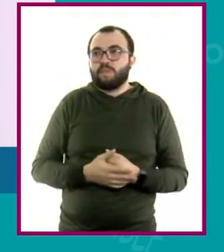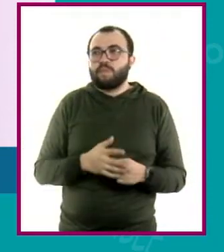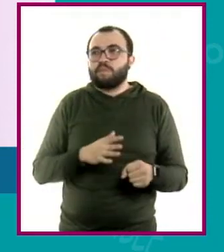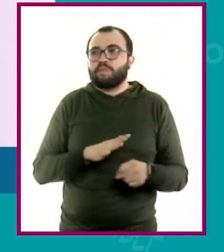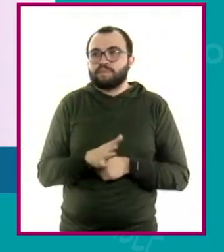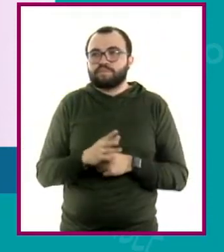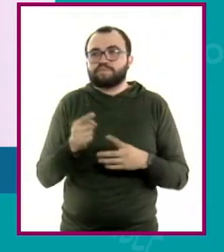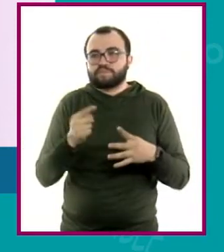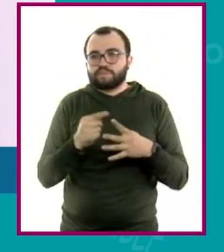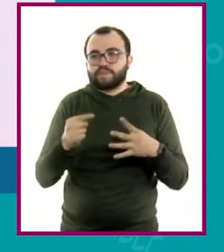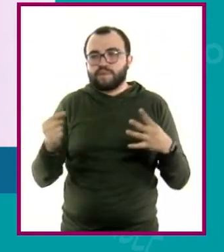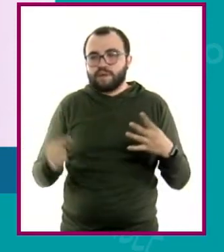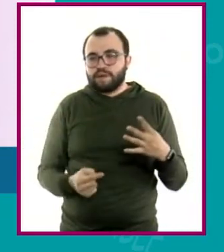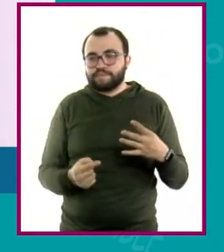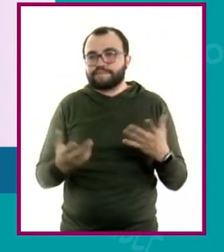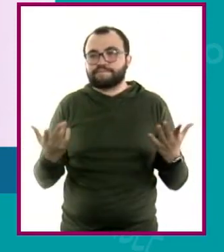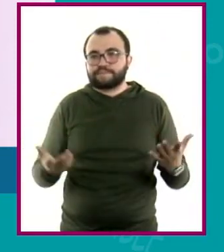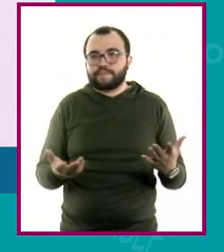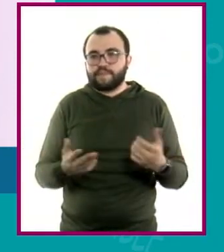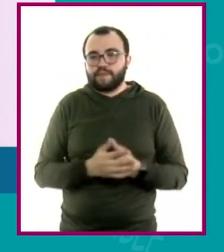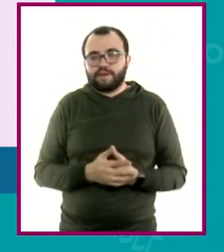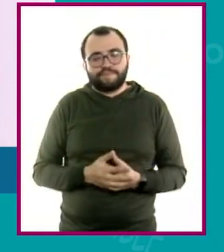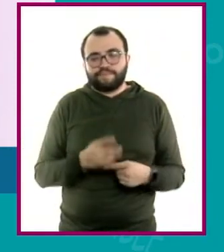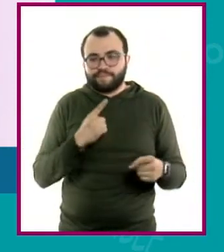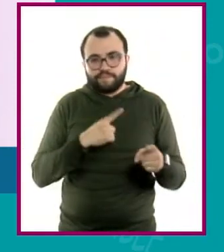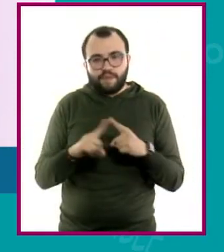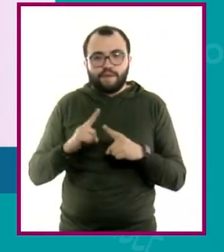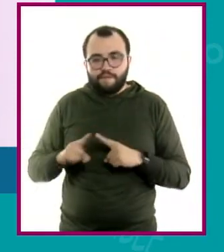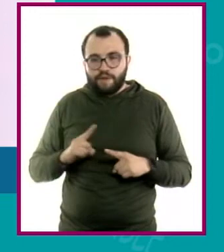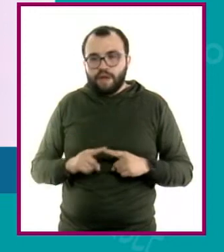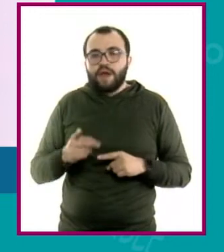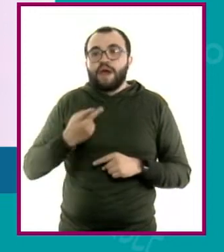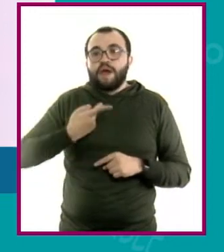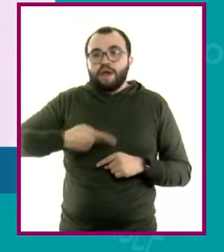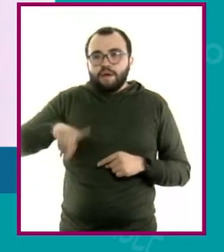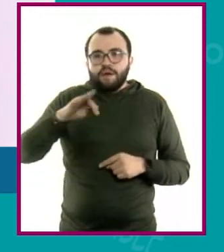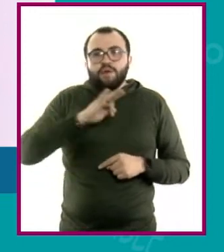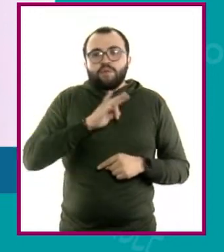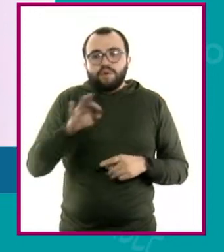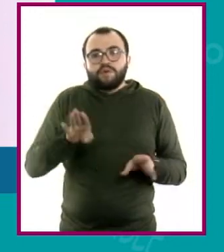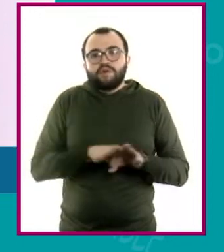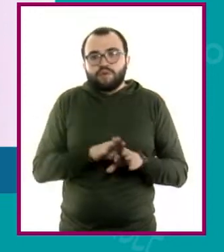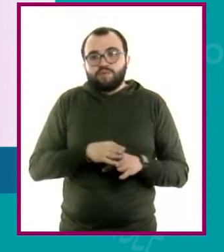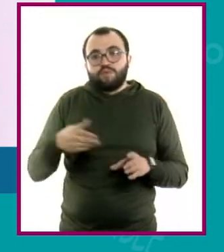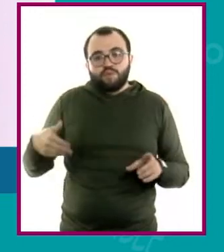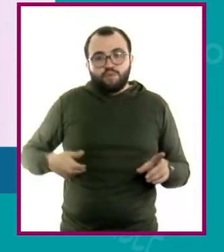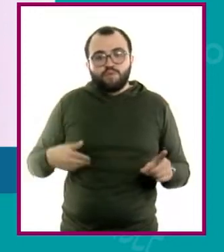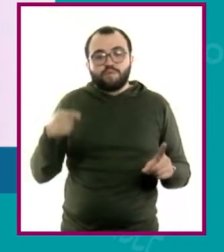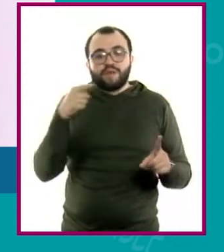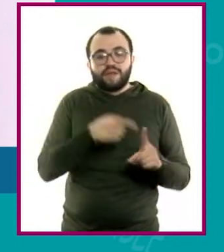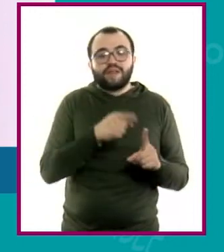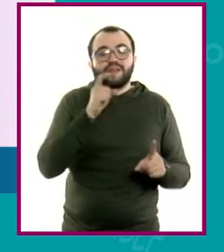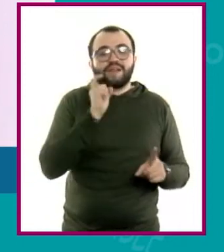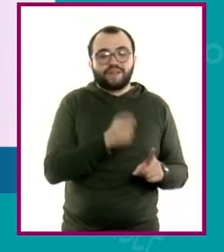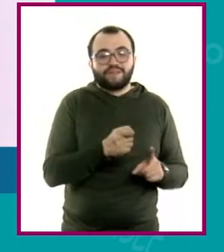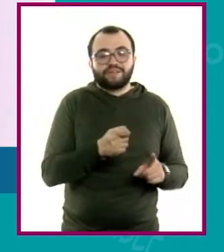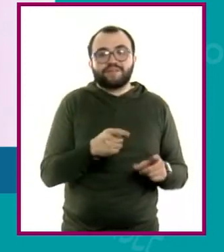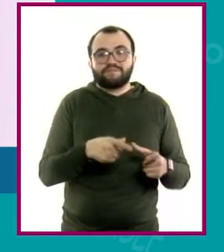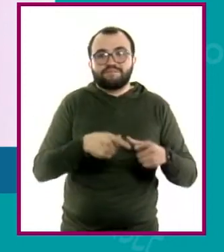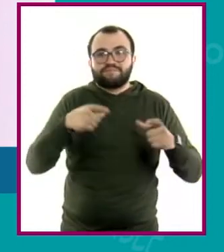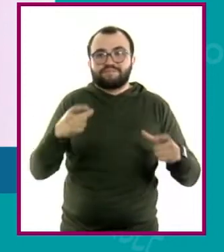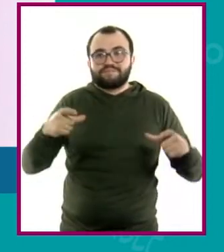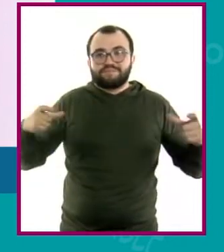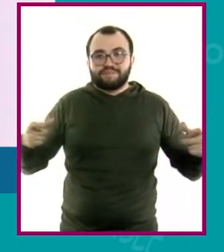del deterioro del medio ambiente son diversas, pero creo que se le puede atribuir en gran medida al crecimiento